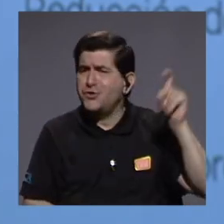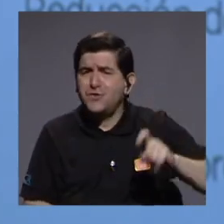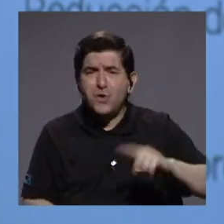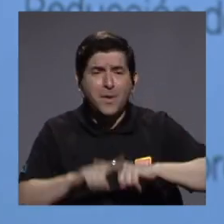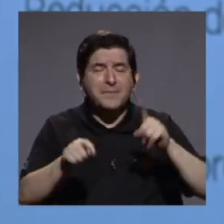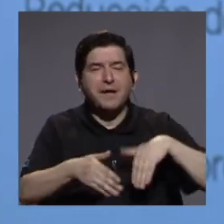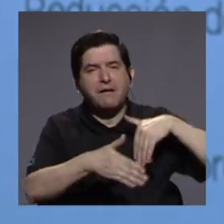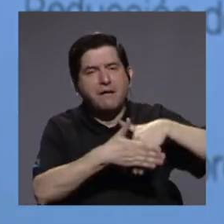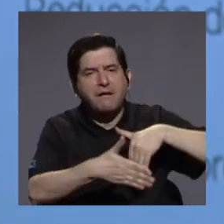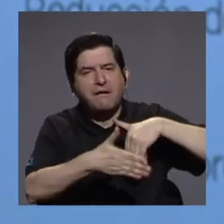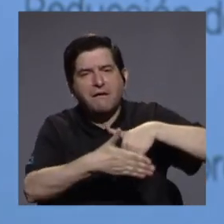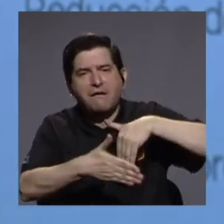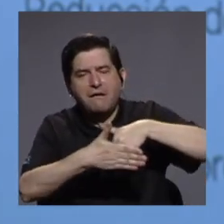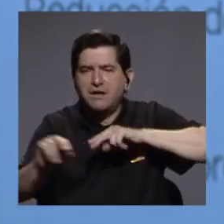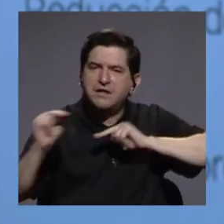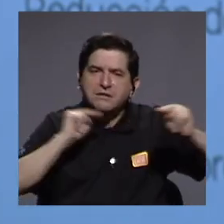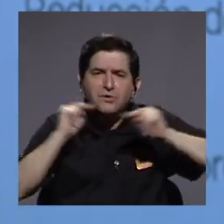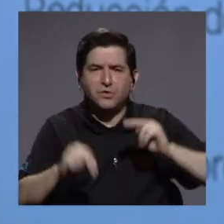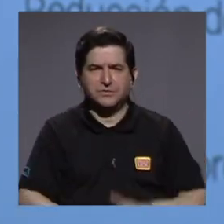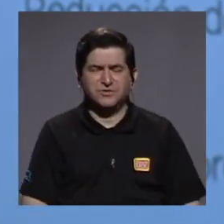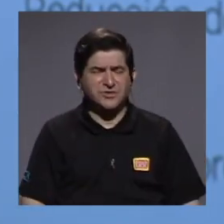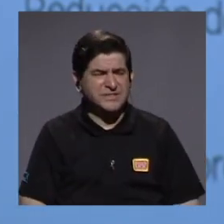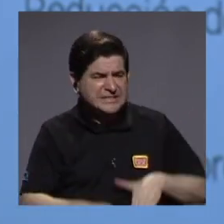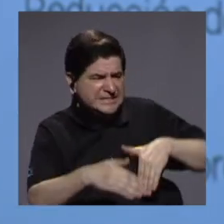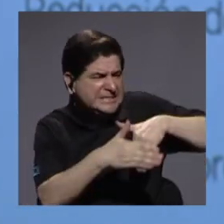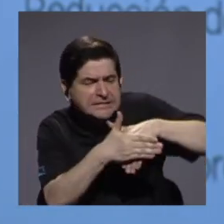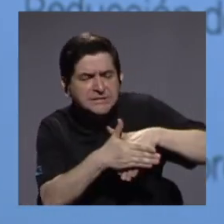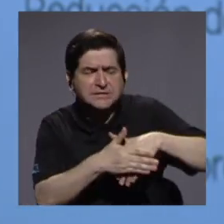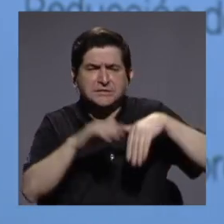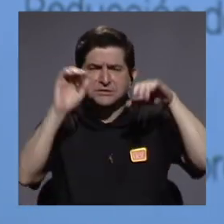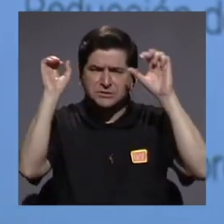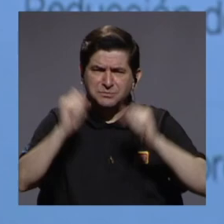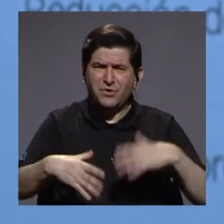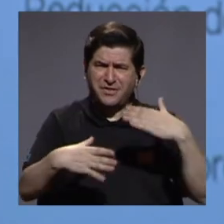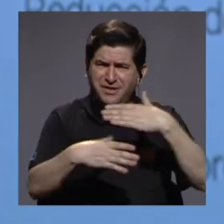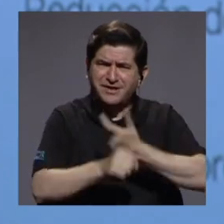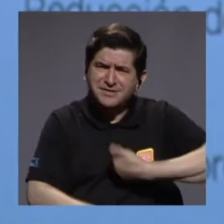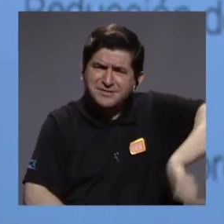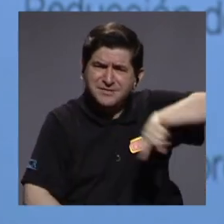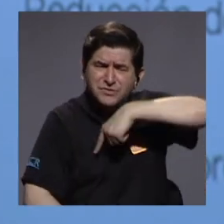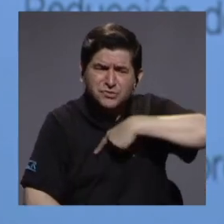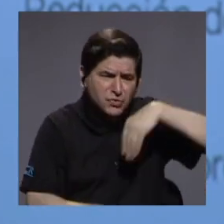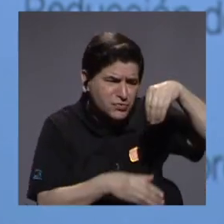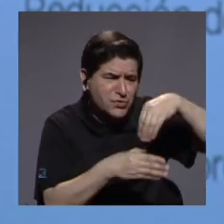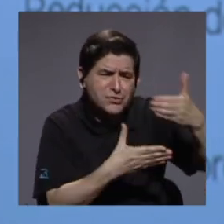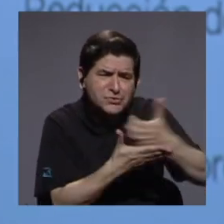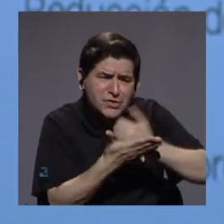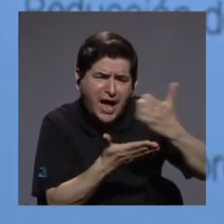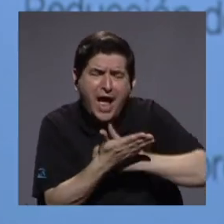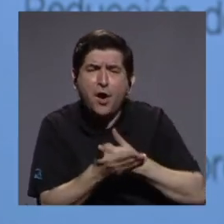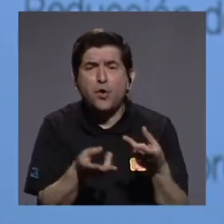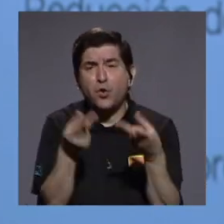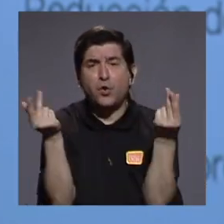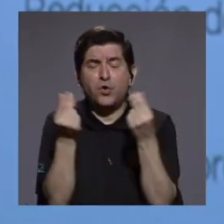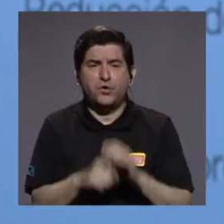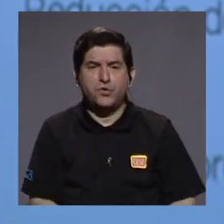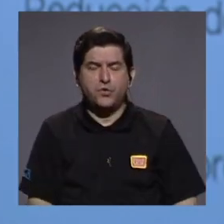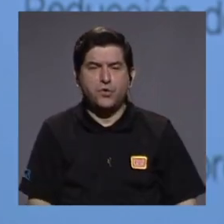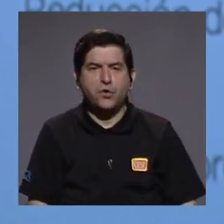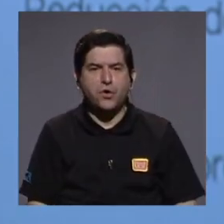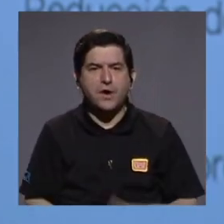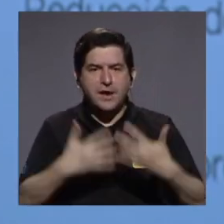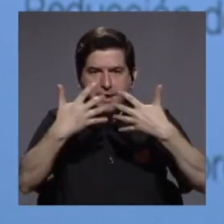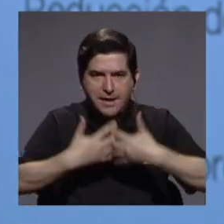hacen es entorpecer los negocios e impedir de que se puedan realizar ahorros en costos y que se puedan emprender